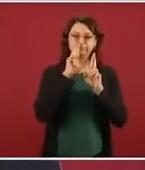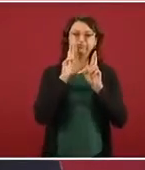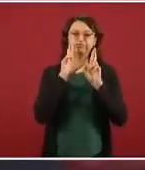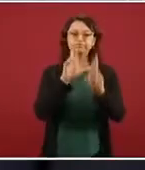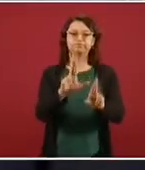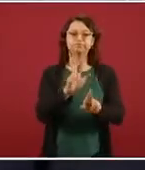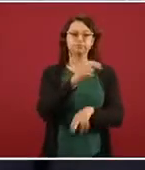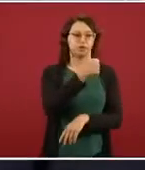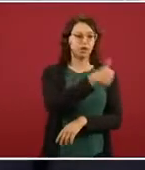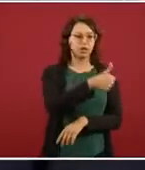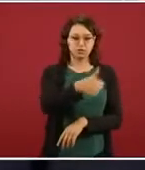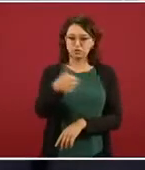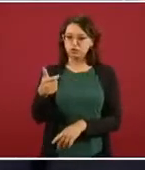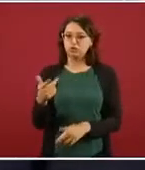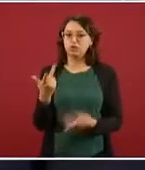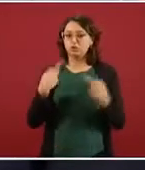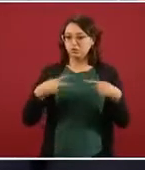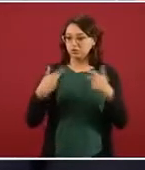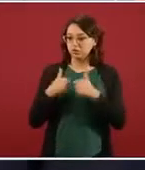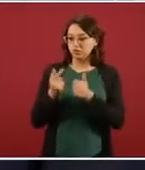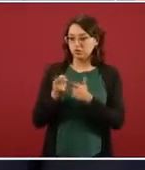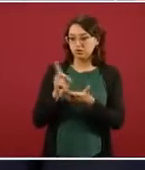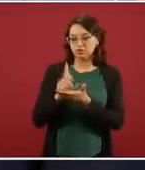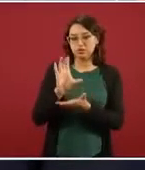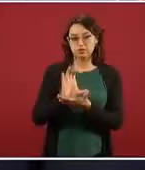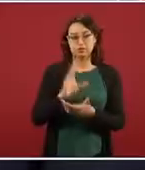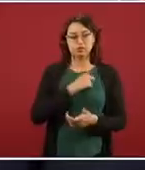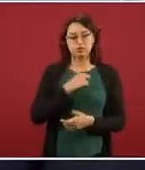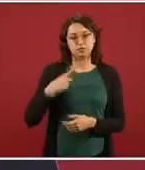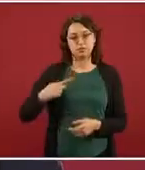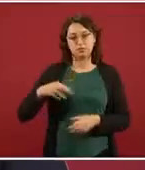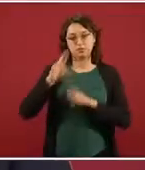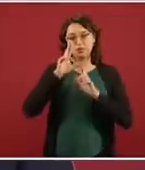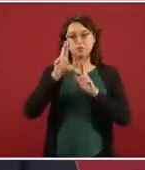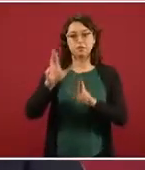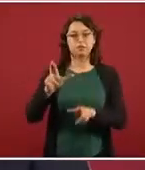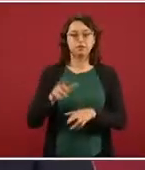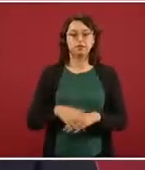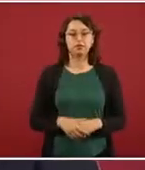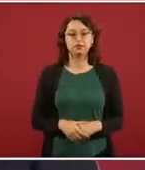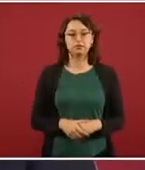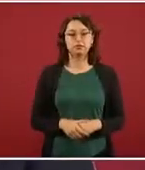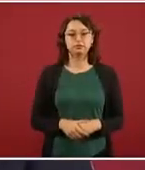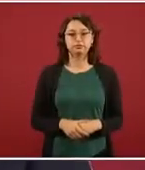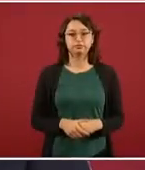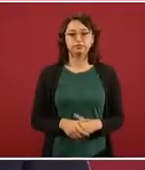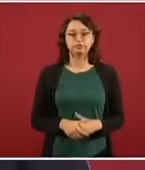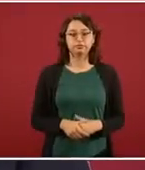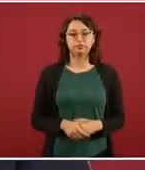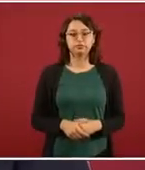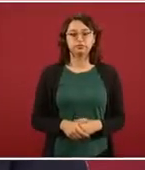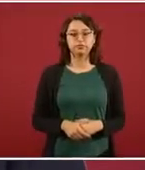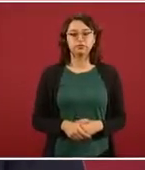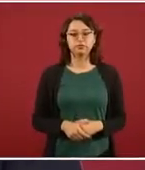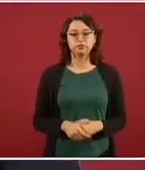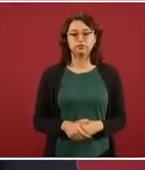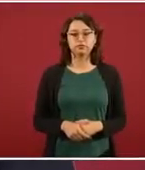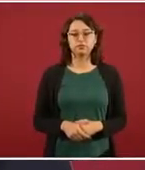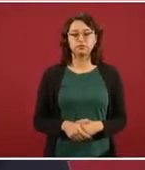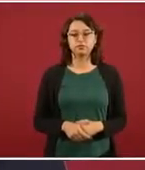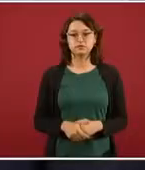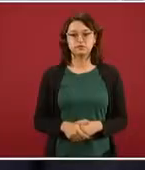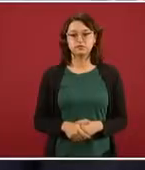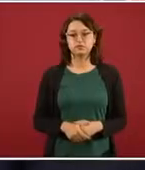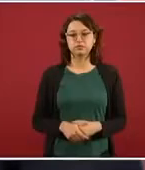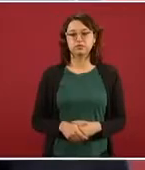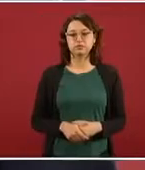por la persona con discapacidad. No solo el que las construcciones se hagan